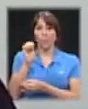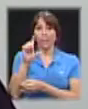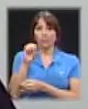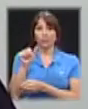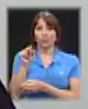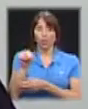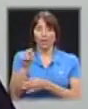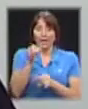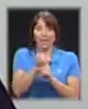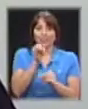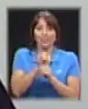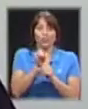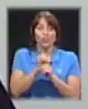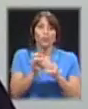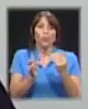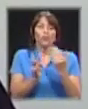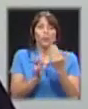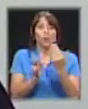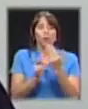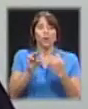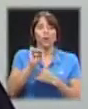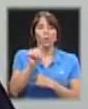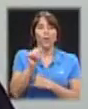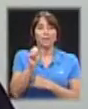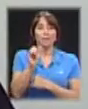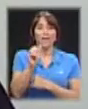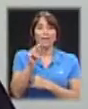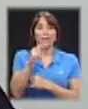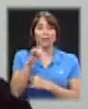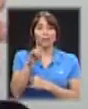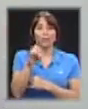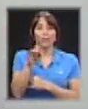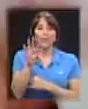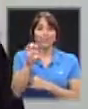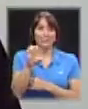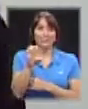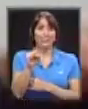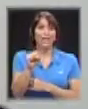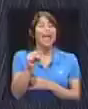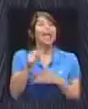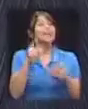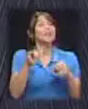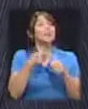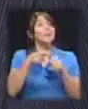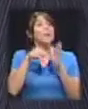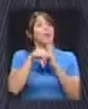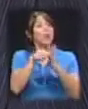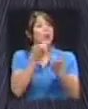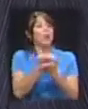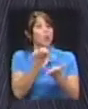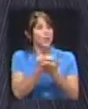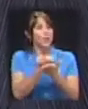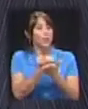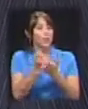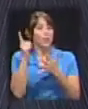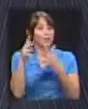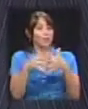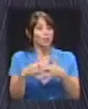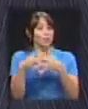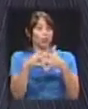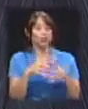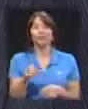un modelo econométrico, el primer modelo econométrico de la economía de Estados Unidos. Perdón que lo interrumpa. No, no. Creo que... Entonces el maestro